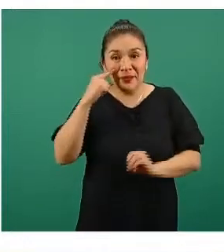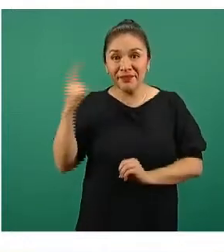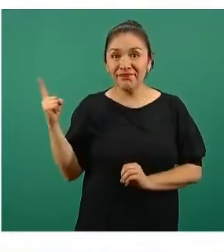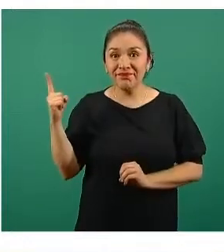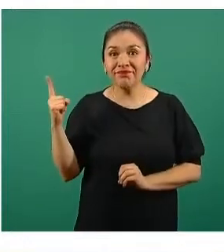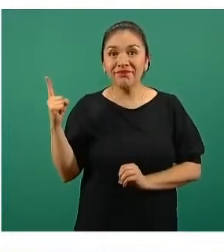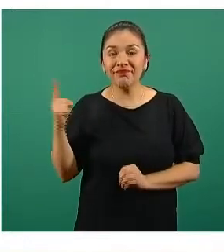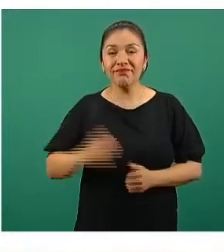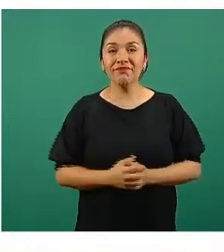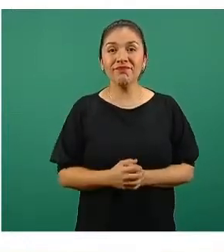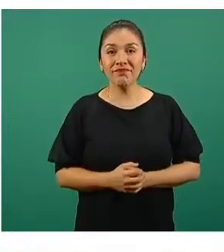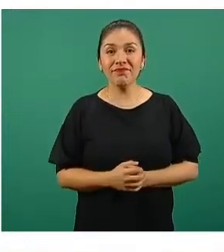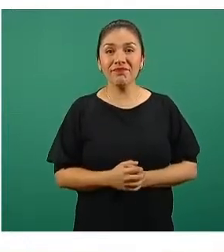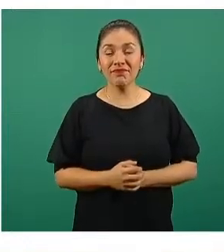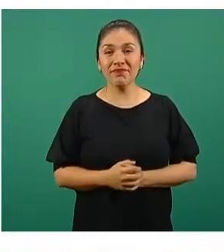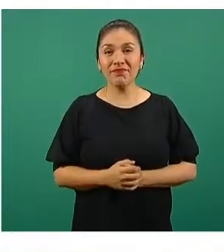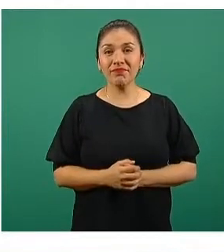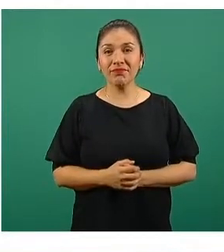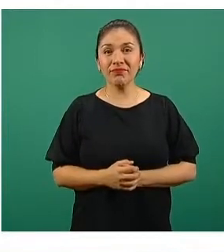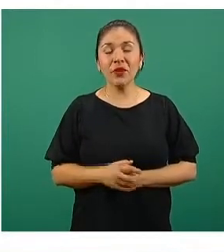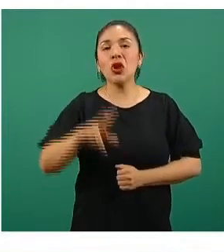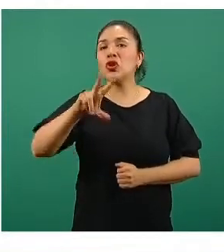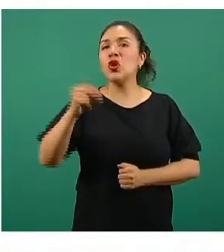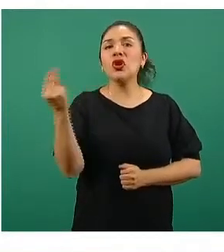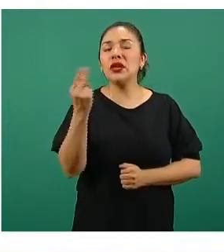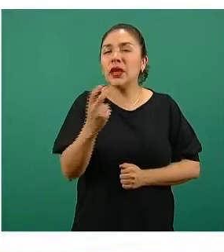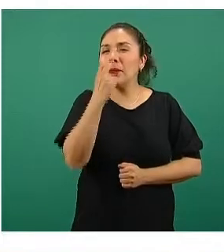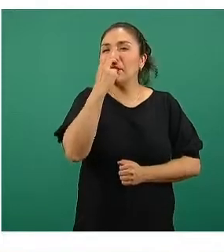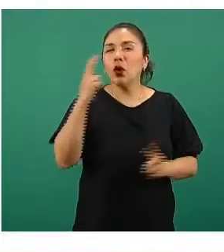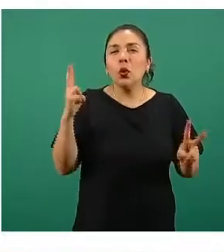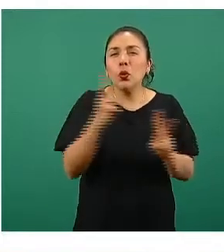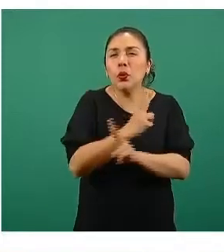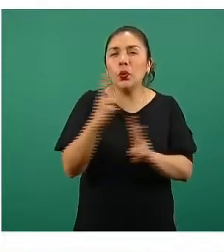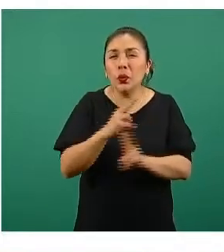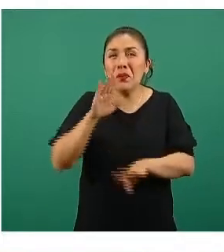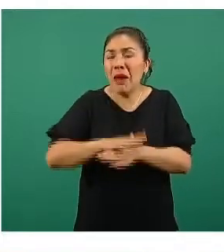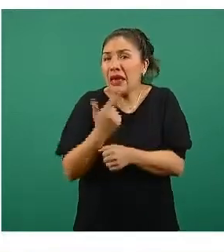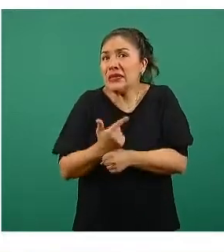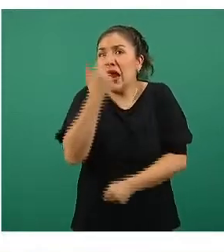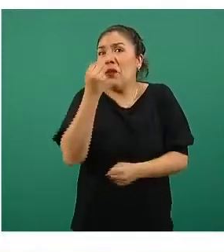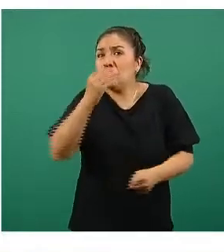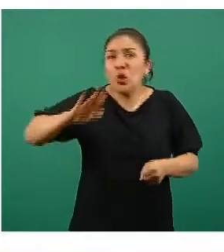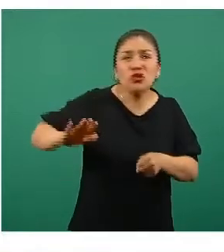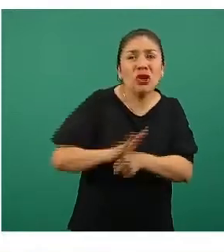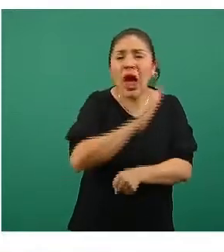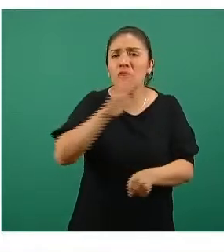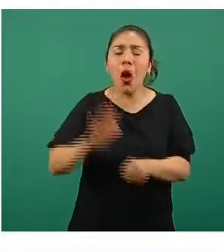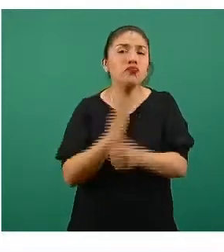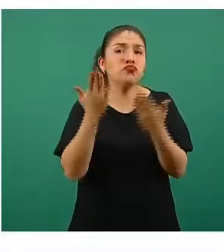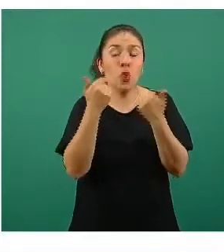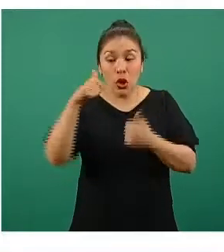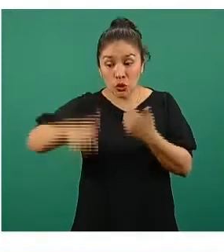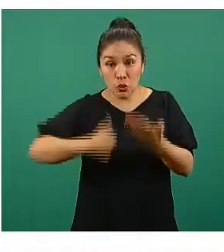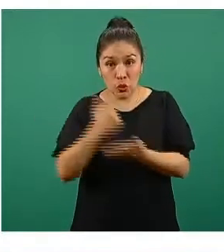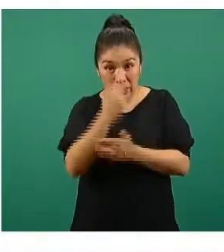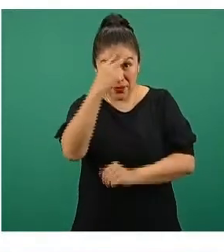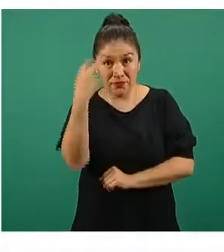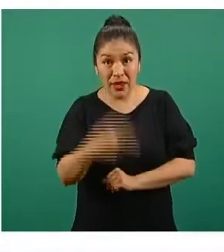de ocupación de respiradores mecánicos, de cama de cuidados críticos. La Ciudad de